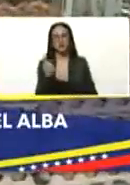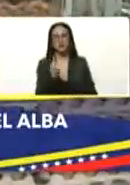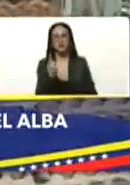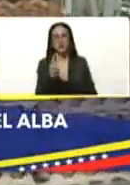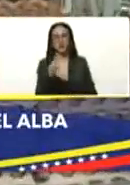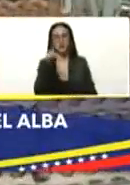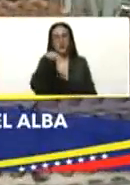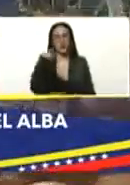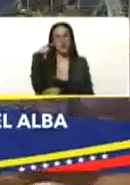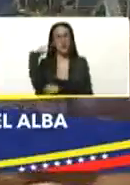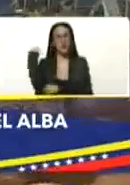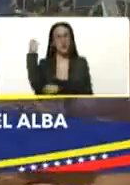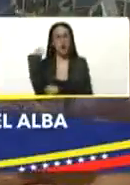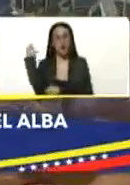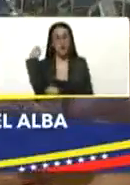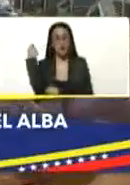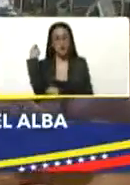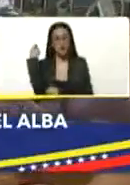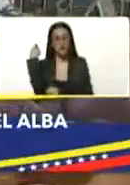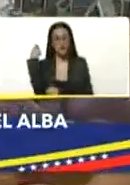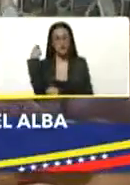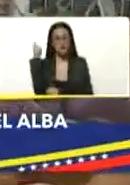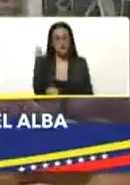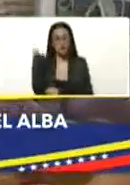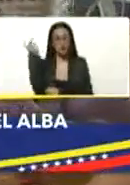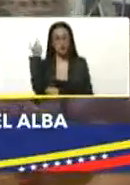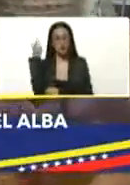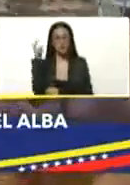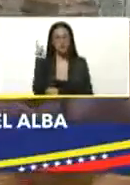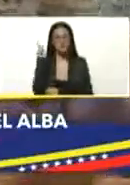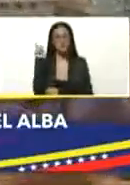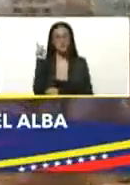en Guárico. Esto tiene un incremento del